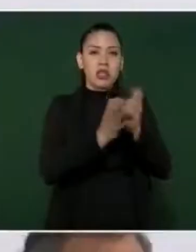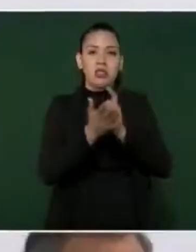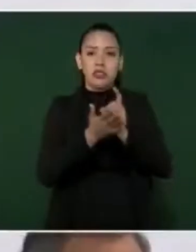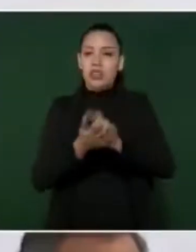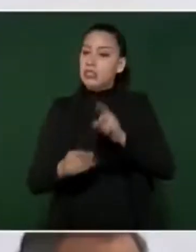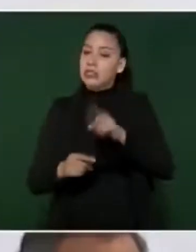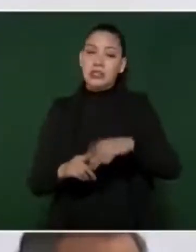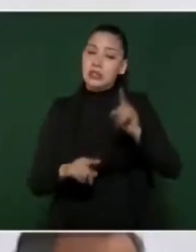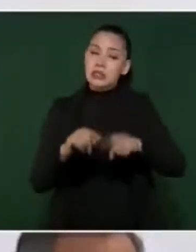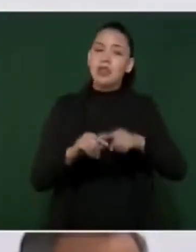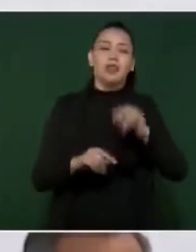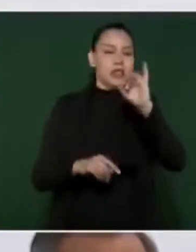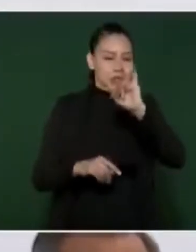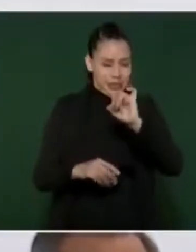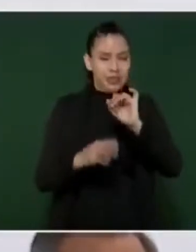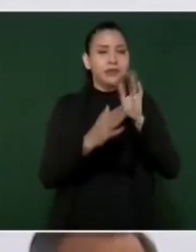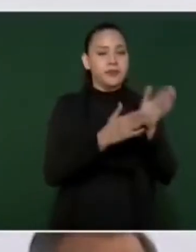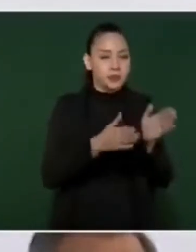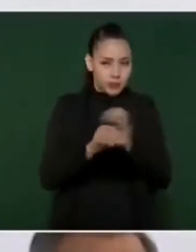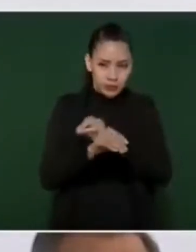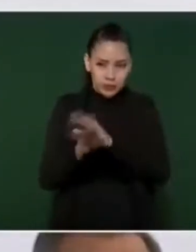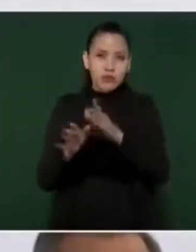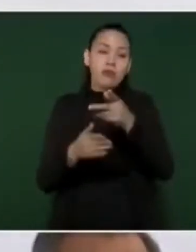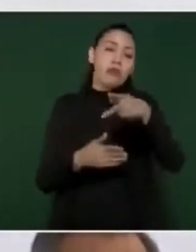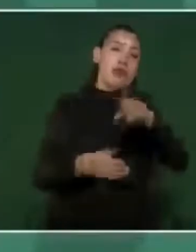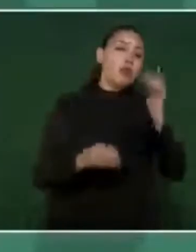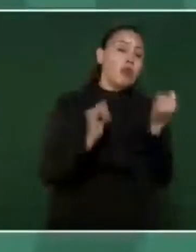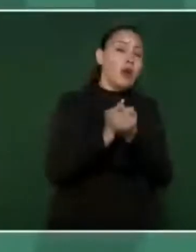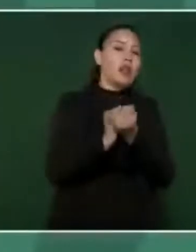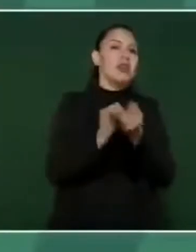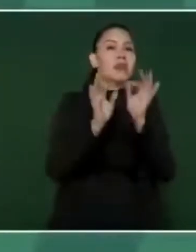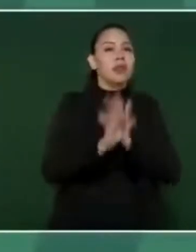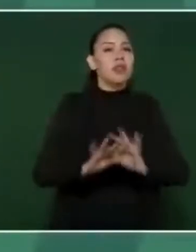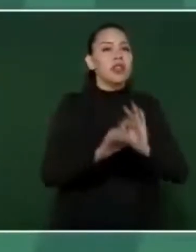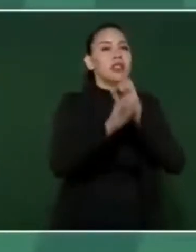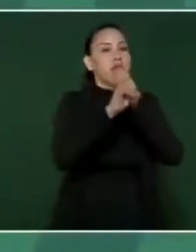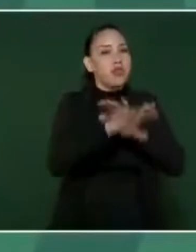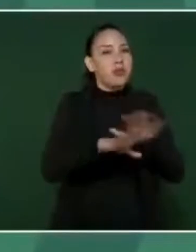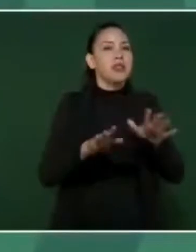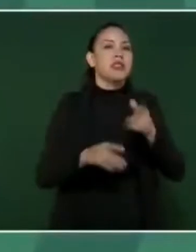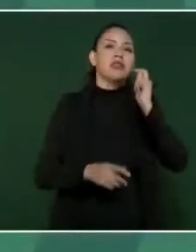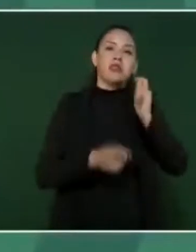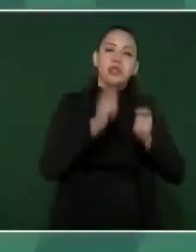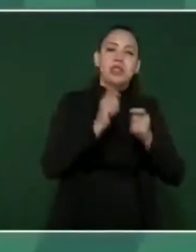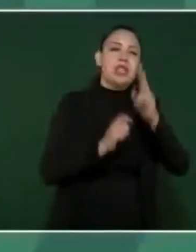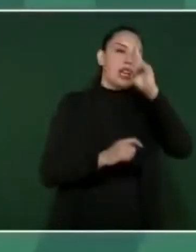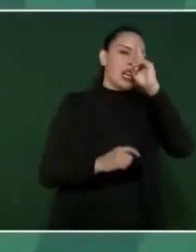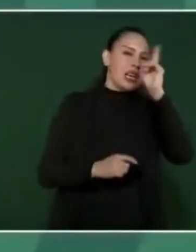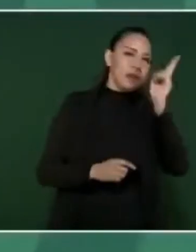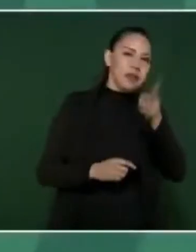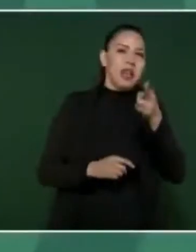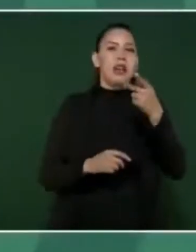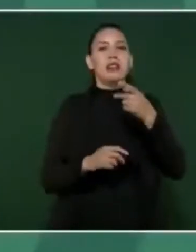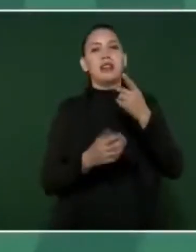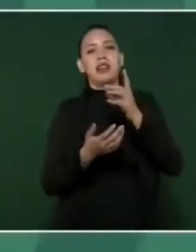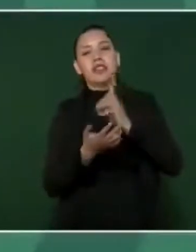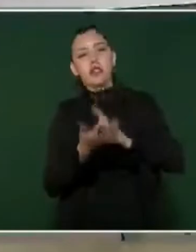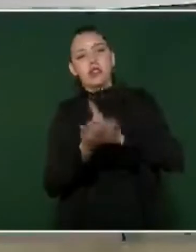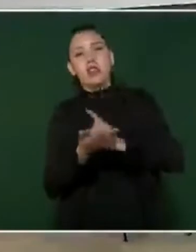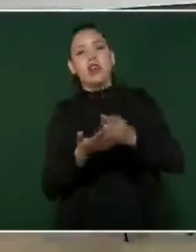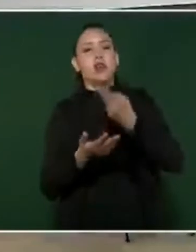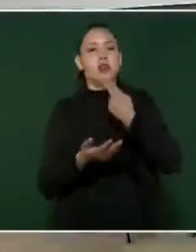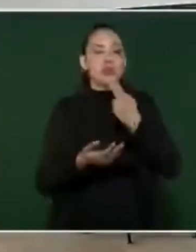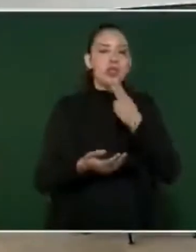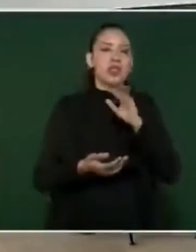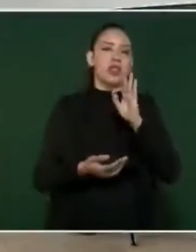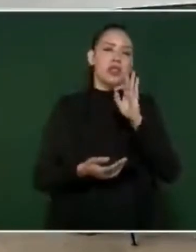las razones que llevan al consumo. Entonces se va a hacer una campaña binacional para eso. El otro tema, como también ya lo comentó el señor presidente, tiene que ver